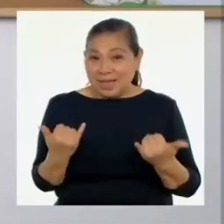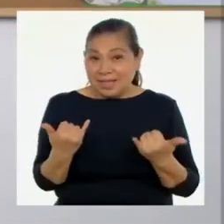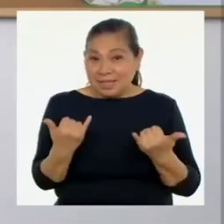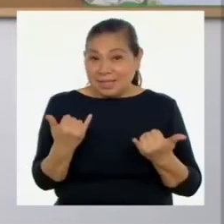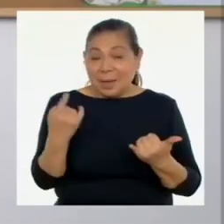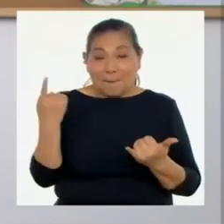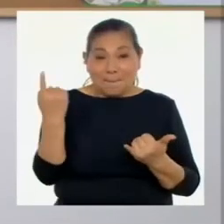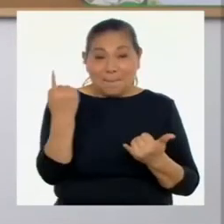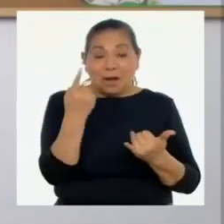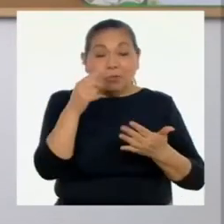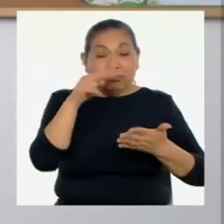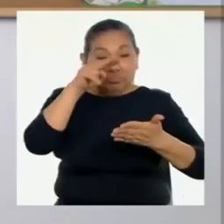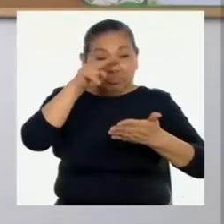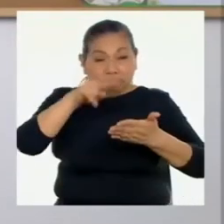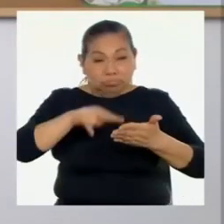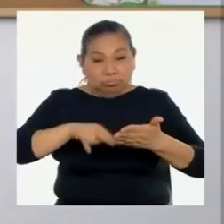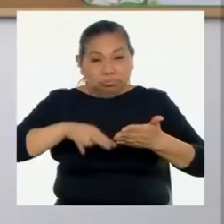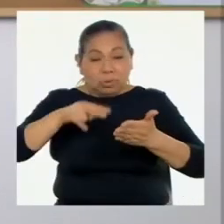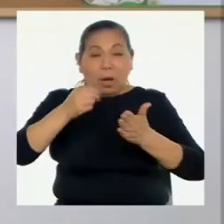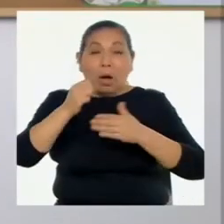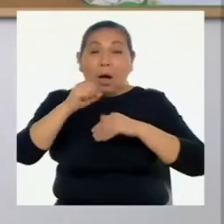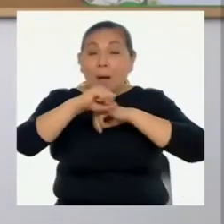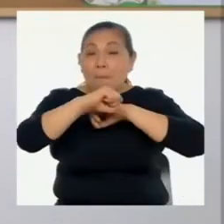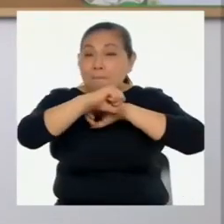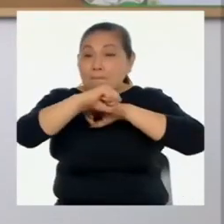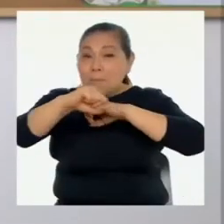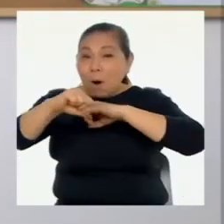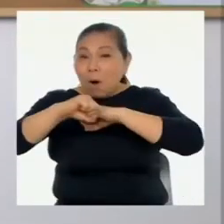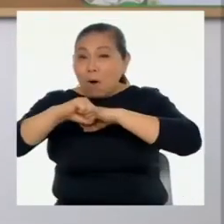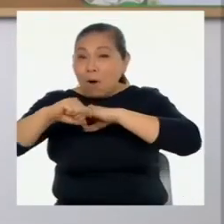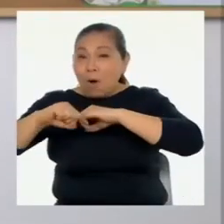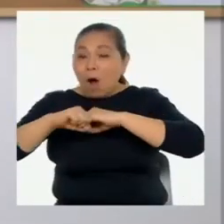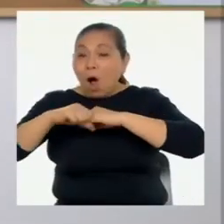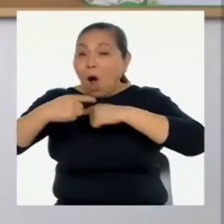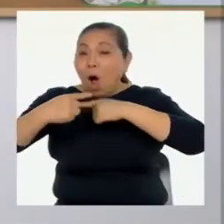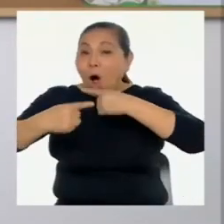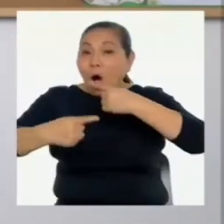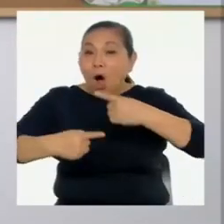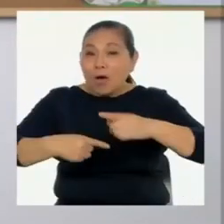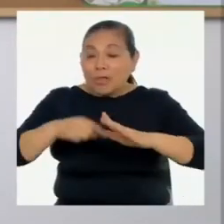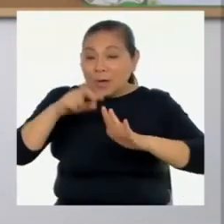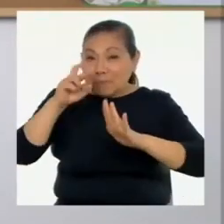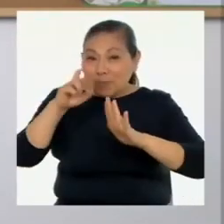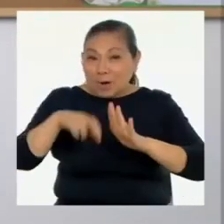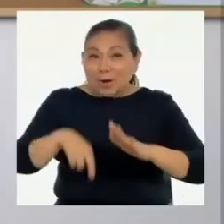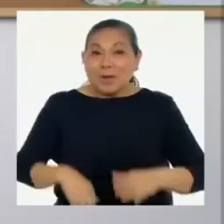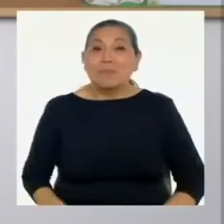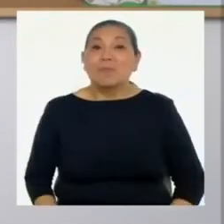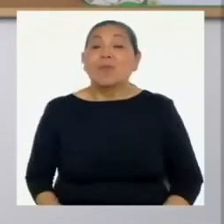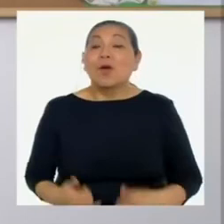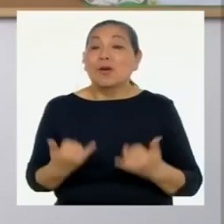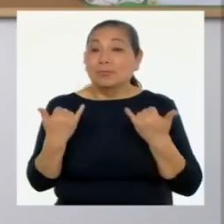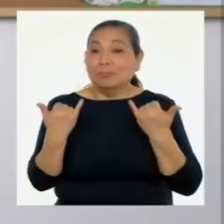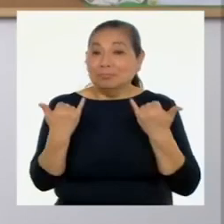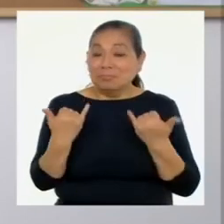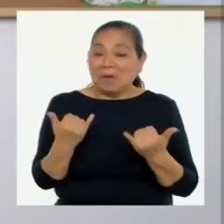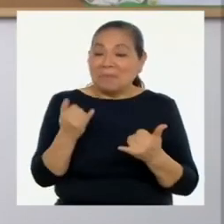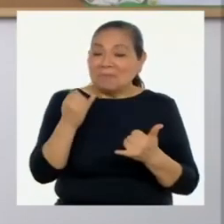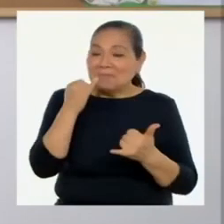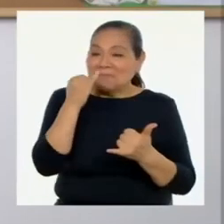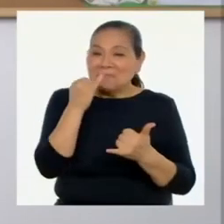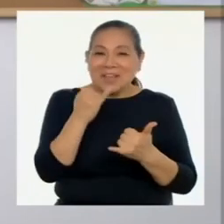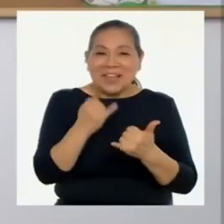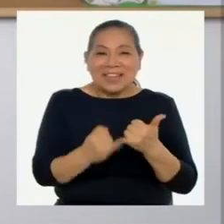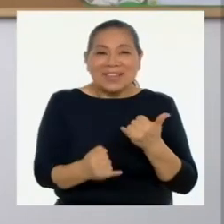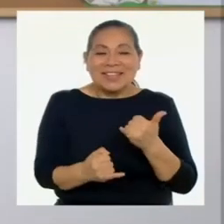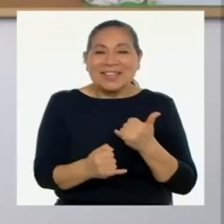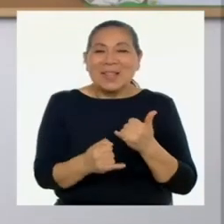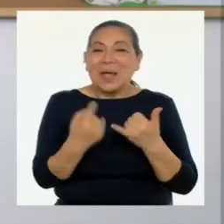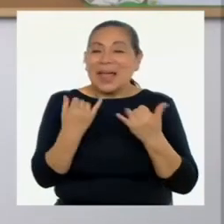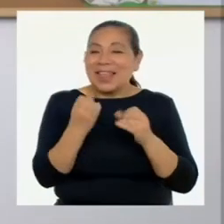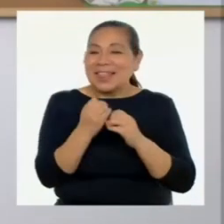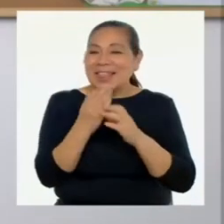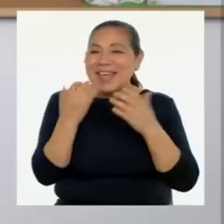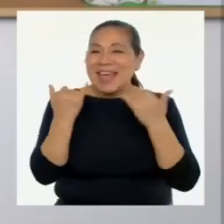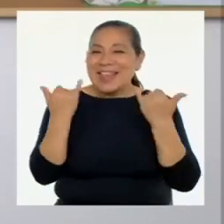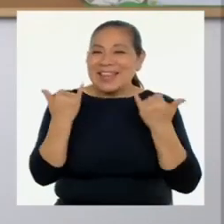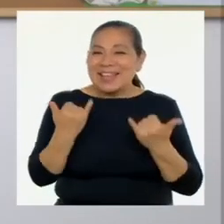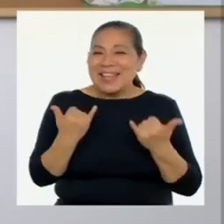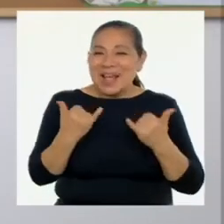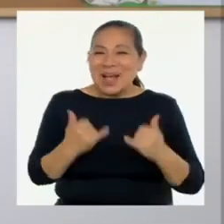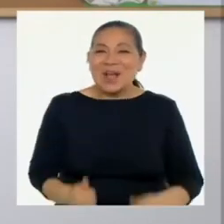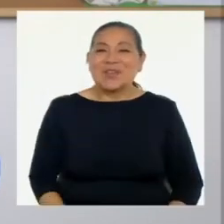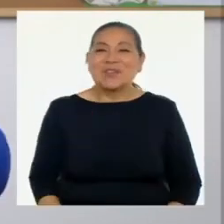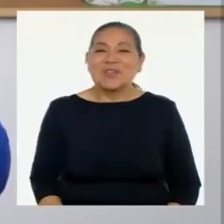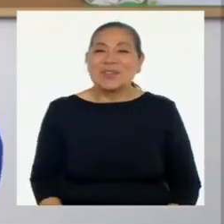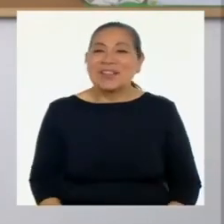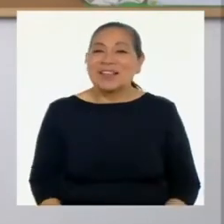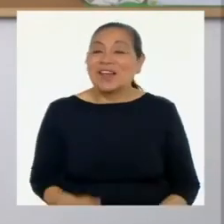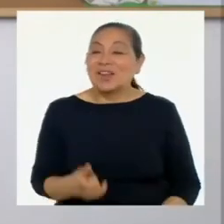primera versión será revisada y publicada en el siguiente programa. Con esto terminamos el programa del día de